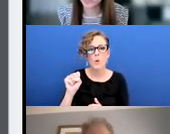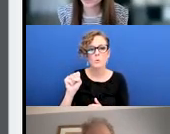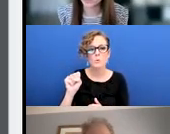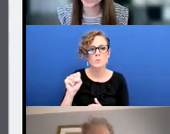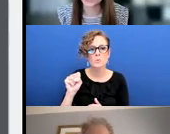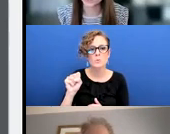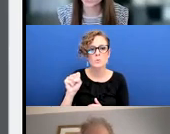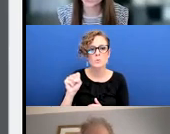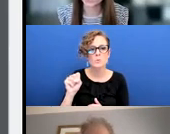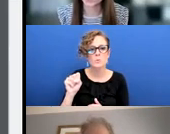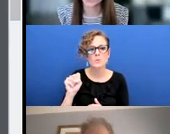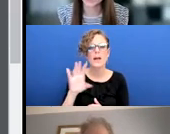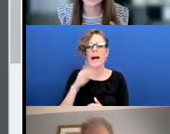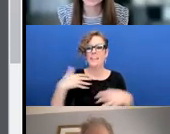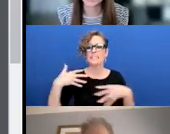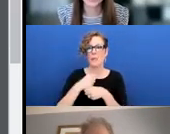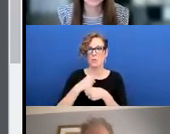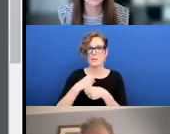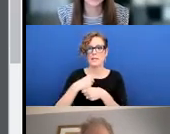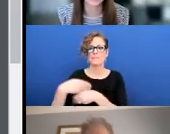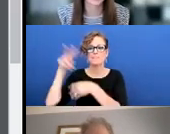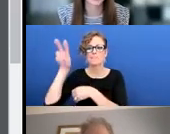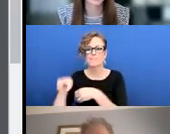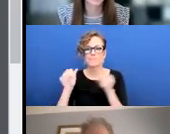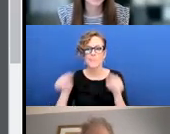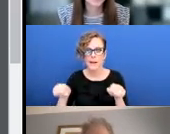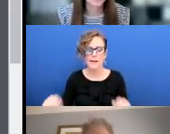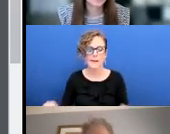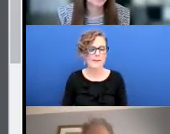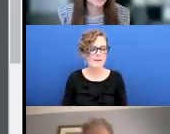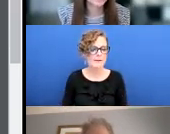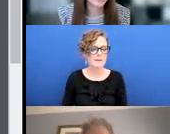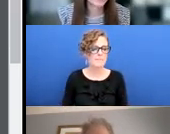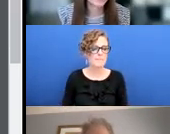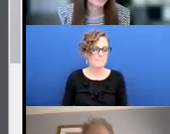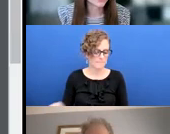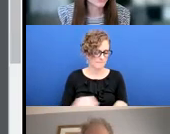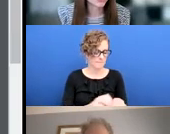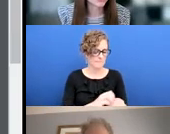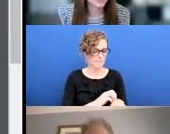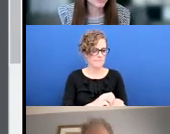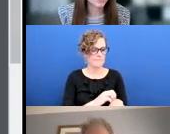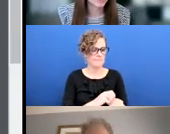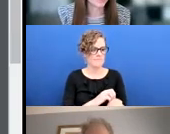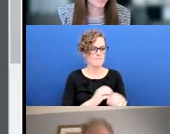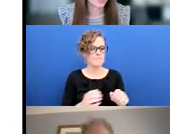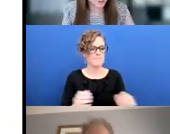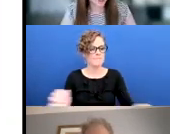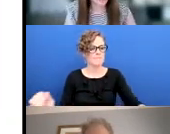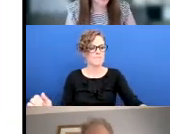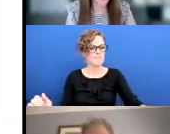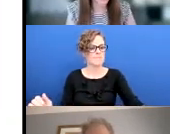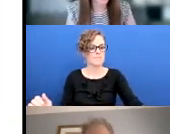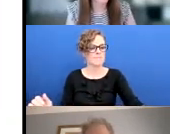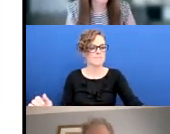Explicamos apuntes recientes, tiene un resumen de la ley